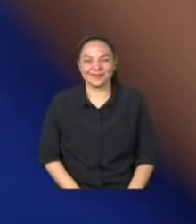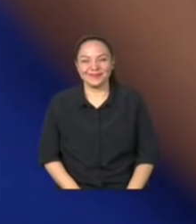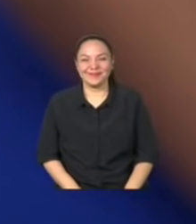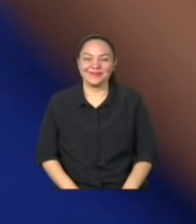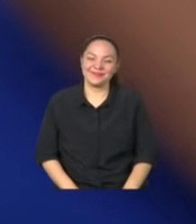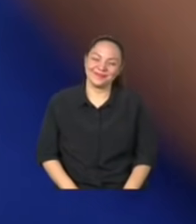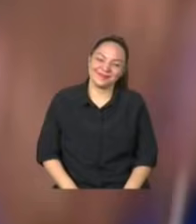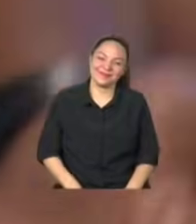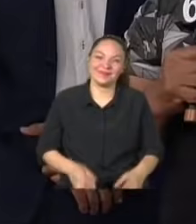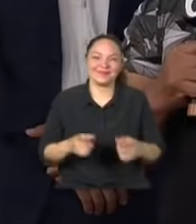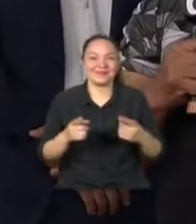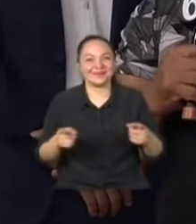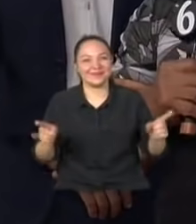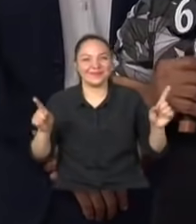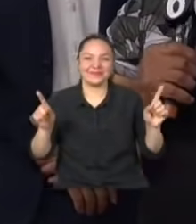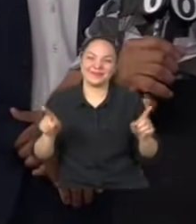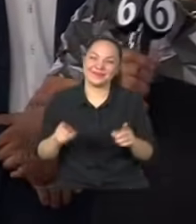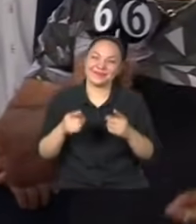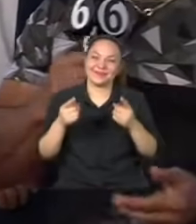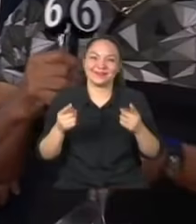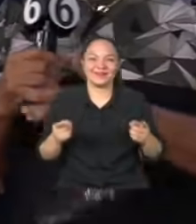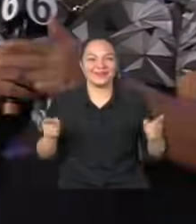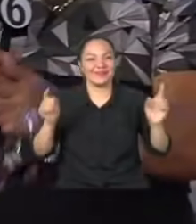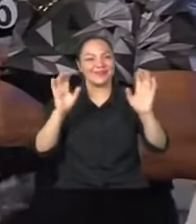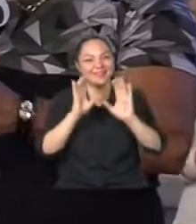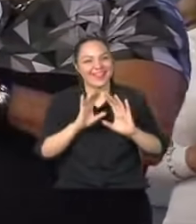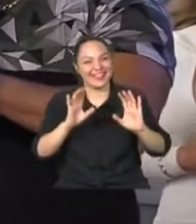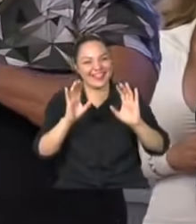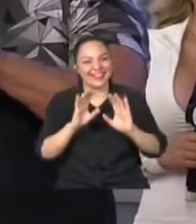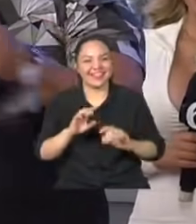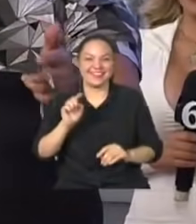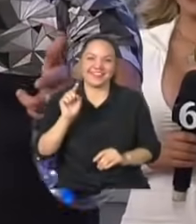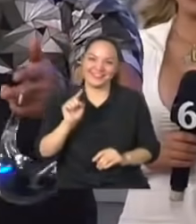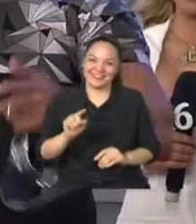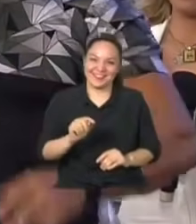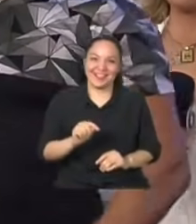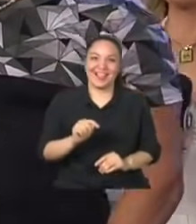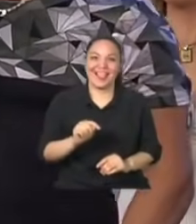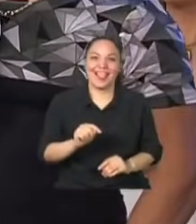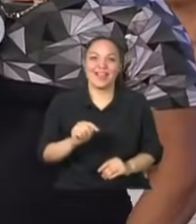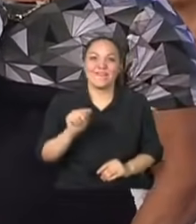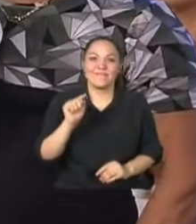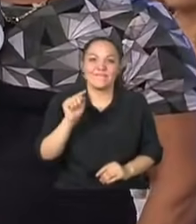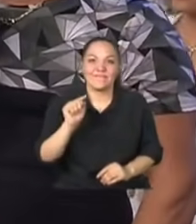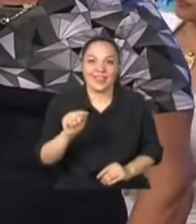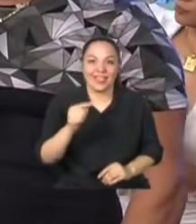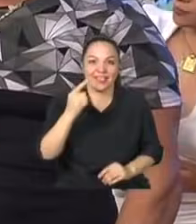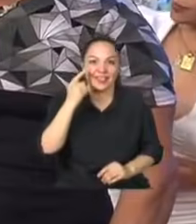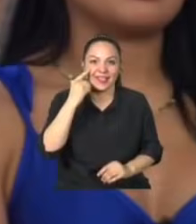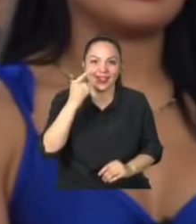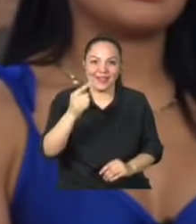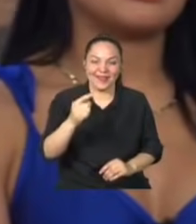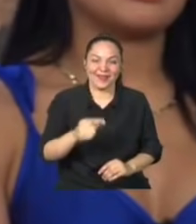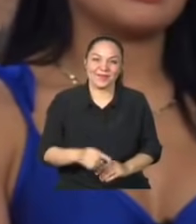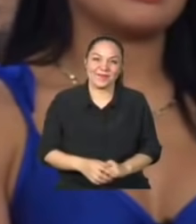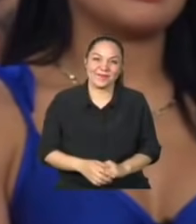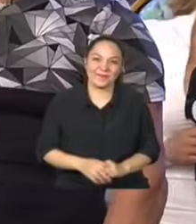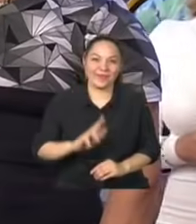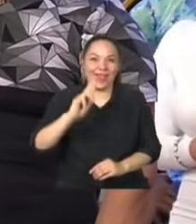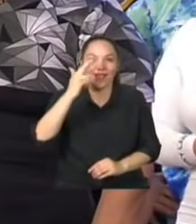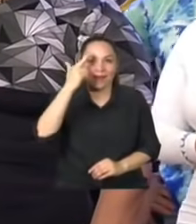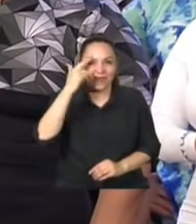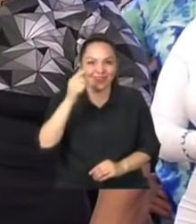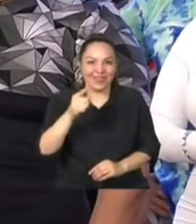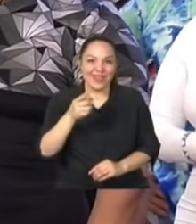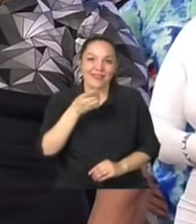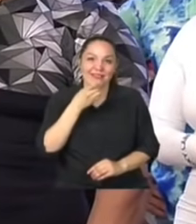¿Cómo no acordarse de Fernando Valenzuela, un gran pitcher que no ha volvido a nacer otro como Fernando Valenzuela? Oiga usted, y